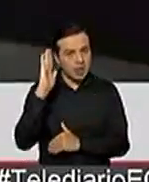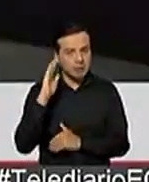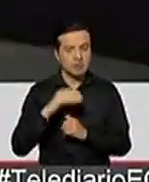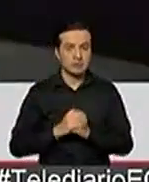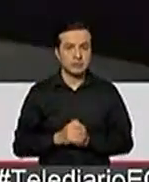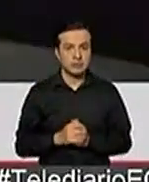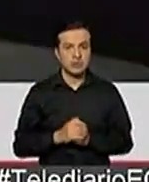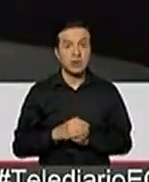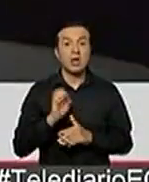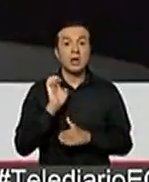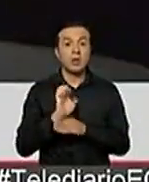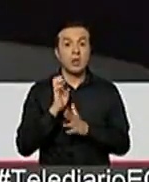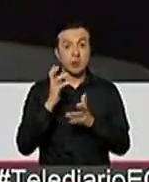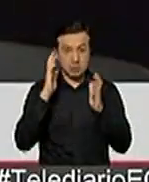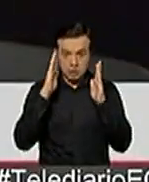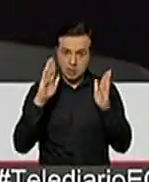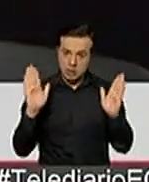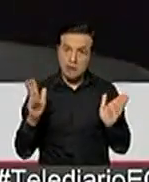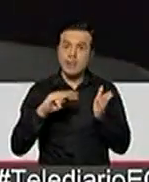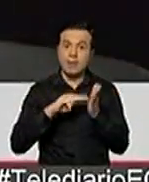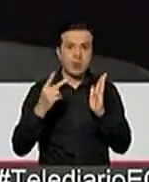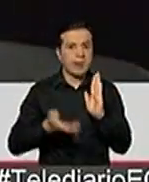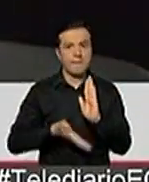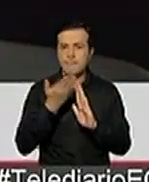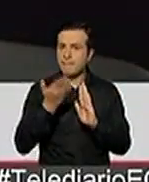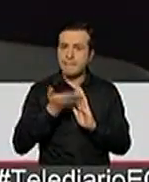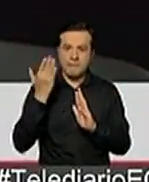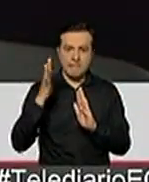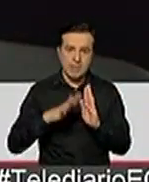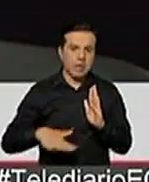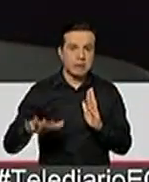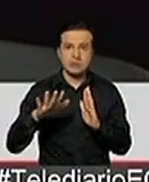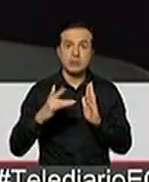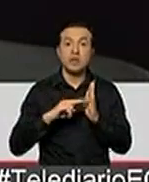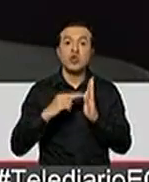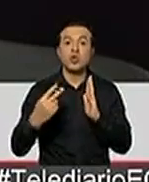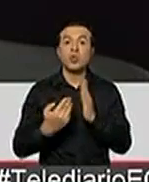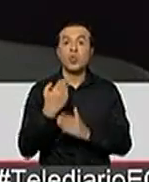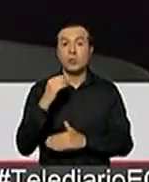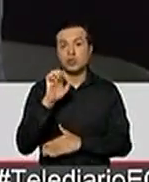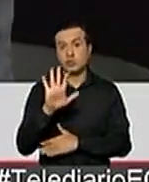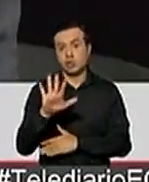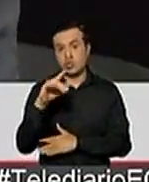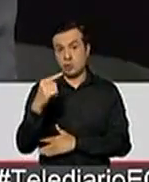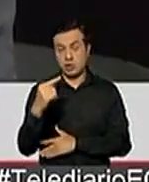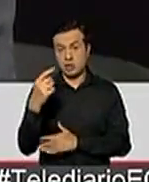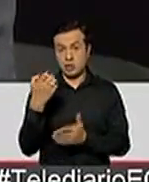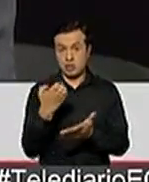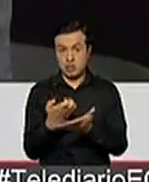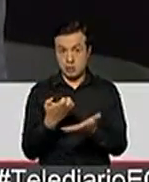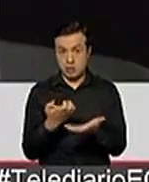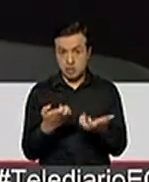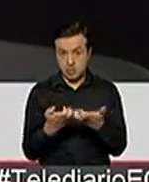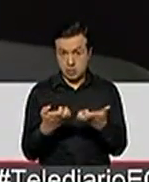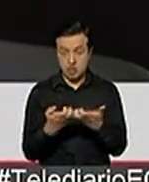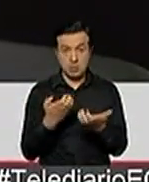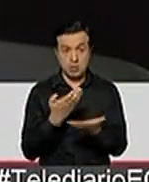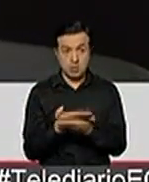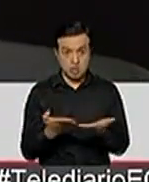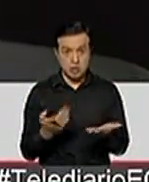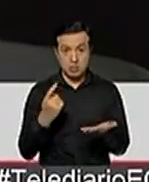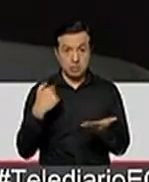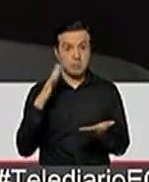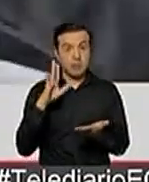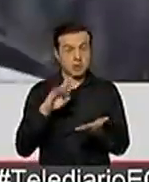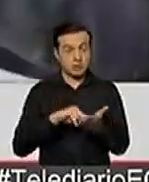está enfocado en avanzar en un tema de tecnología 5G y que obviamente los equipos que se requieren para ese tipo de tecnologías tienen que ser